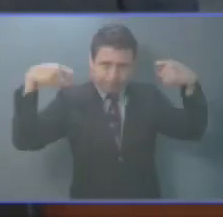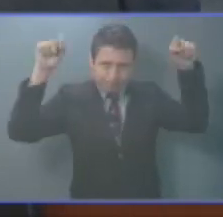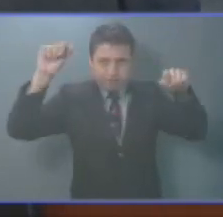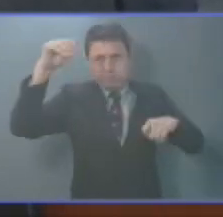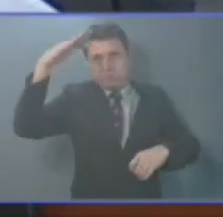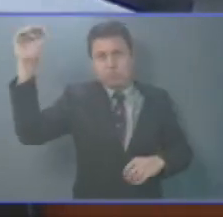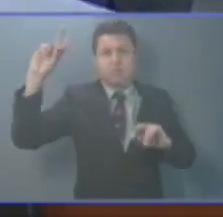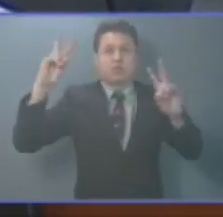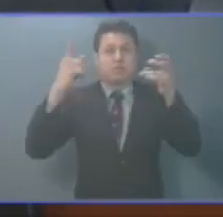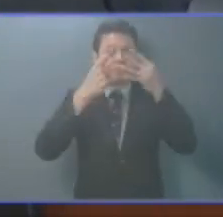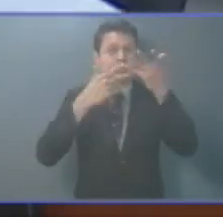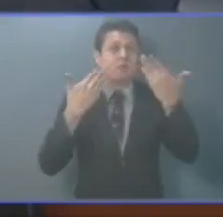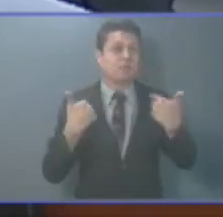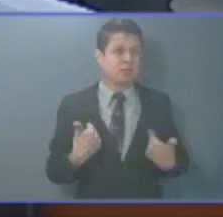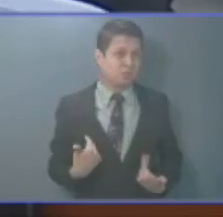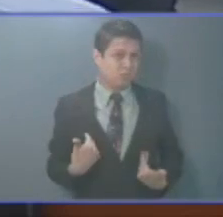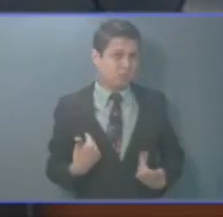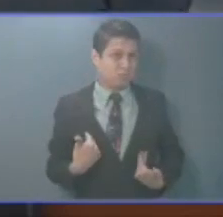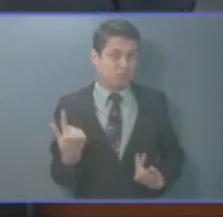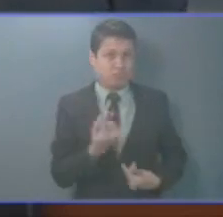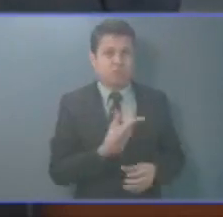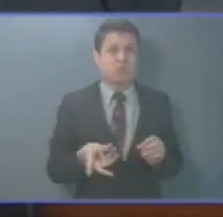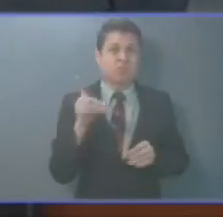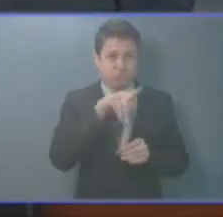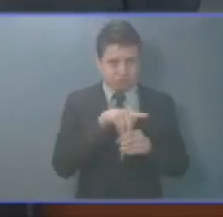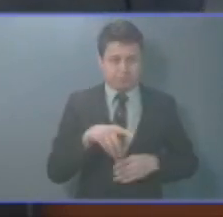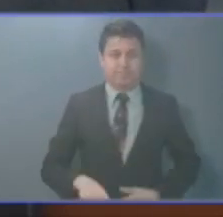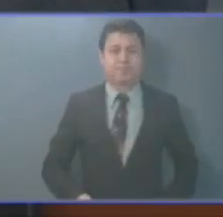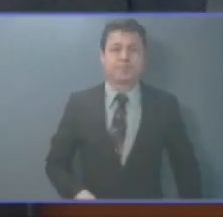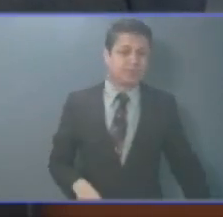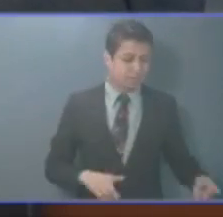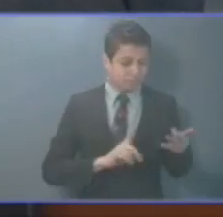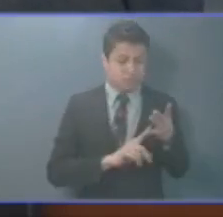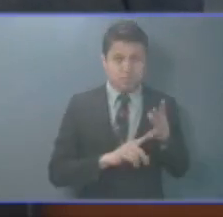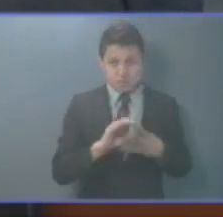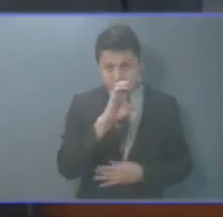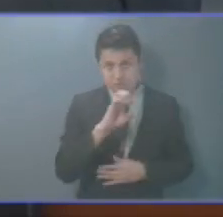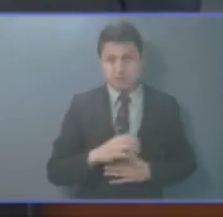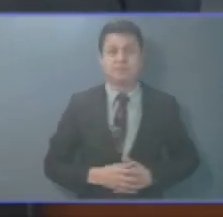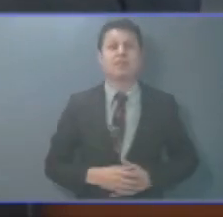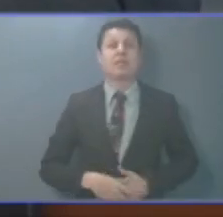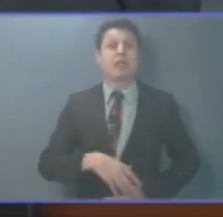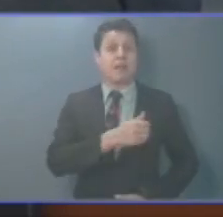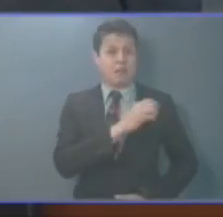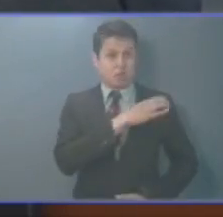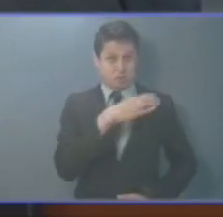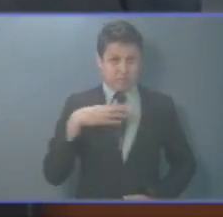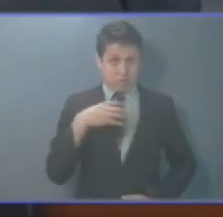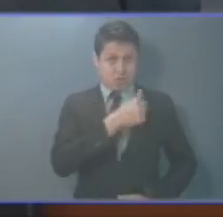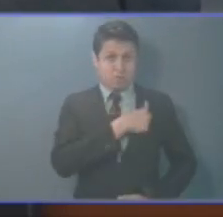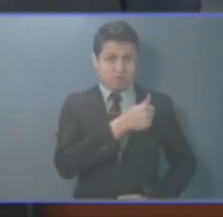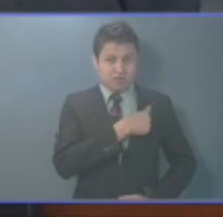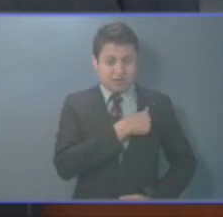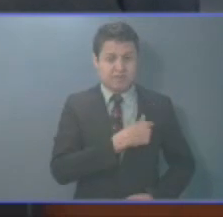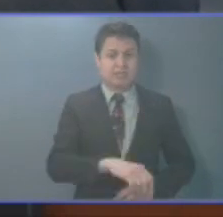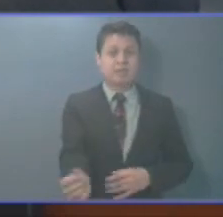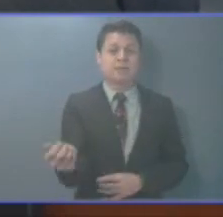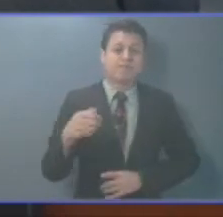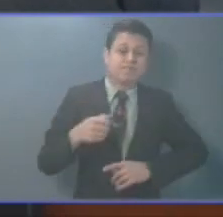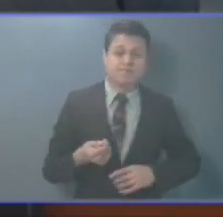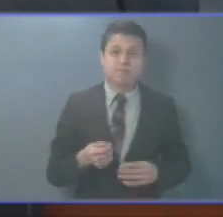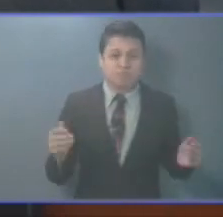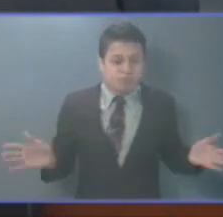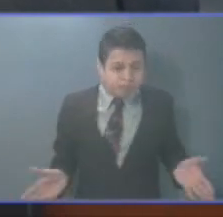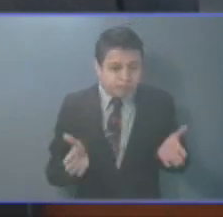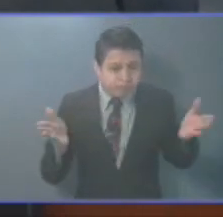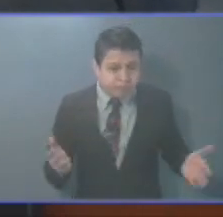de las personas con discapacidad. E. Promover y gestionar la realización de estudios e